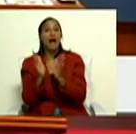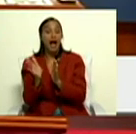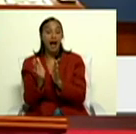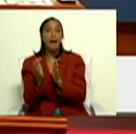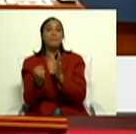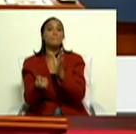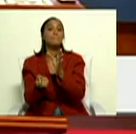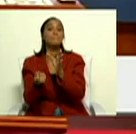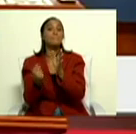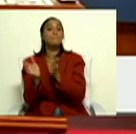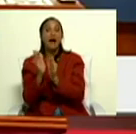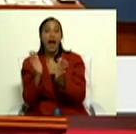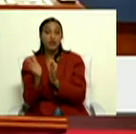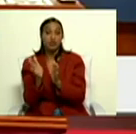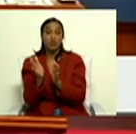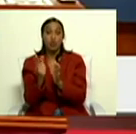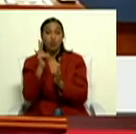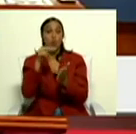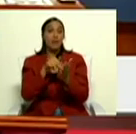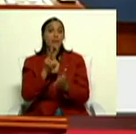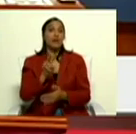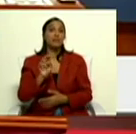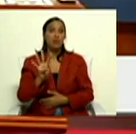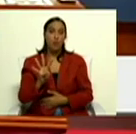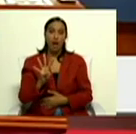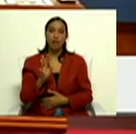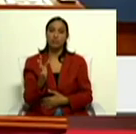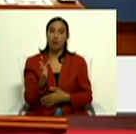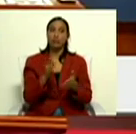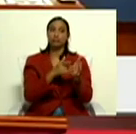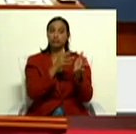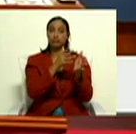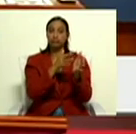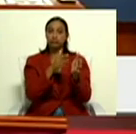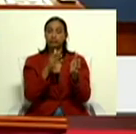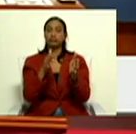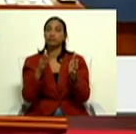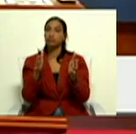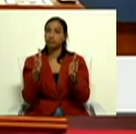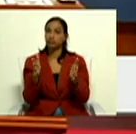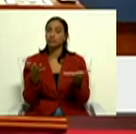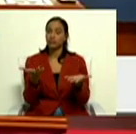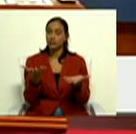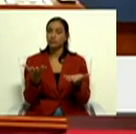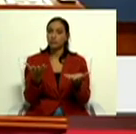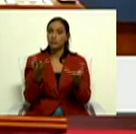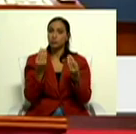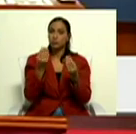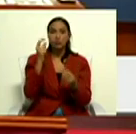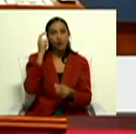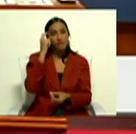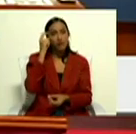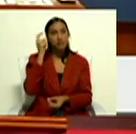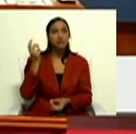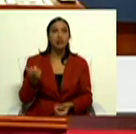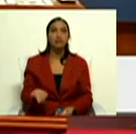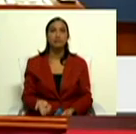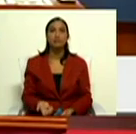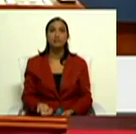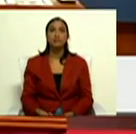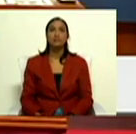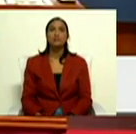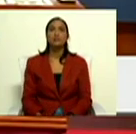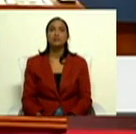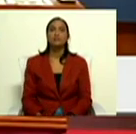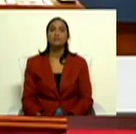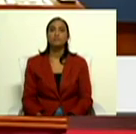Por tal sentido, yo siento que es un deber patrio, no solamente salirle al